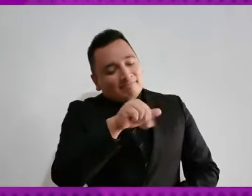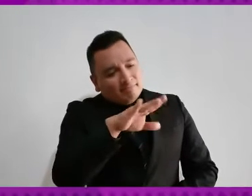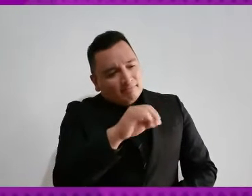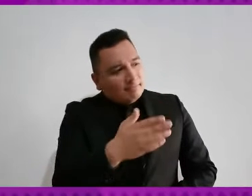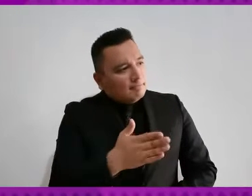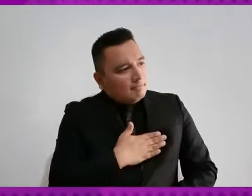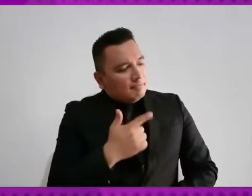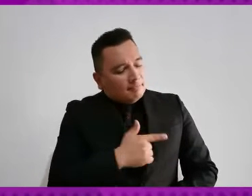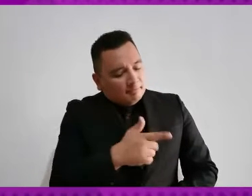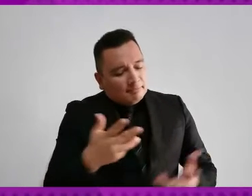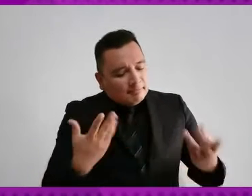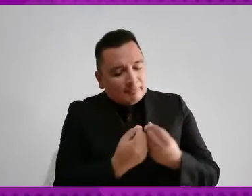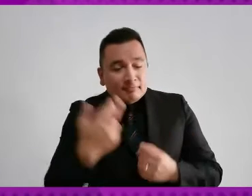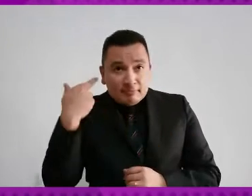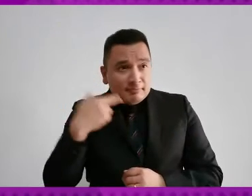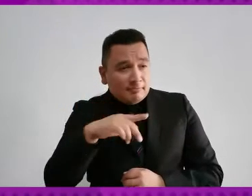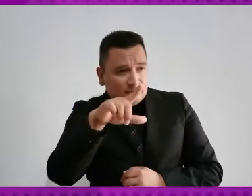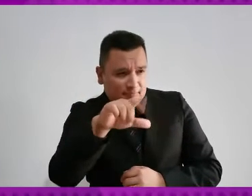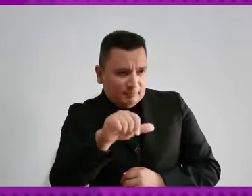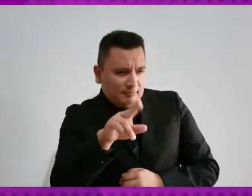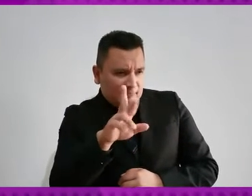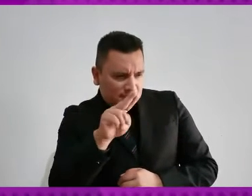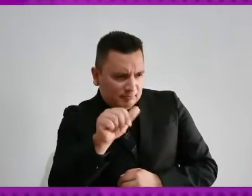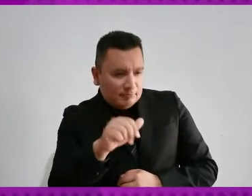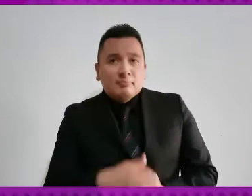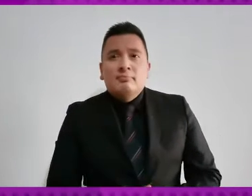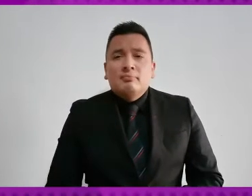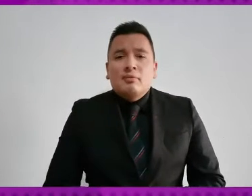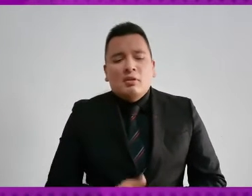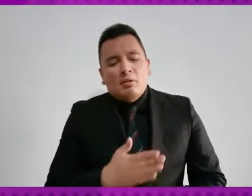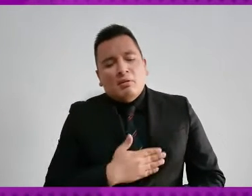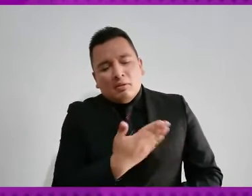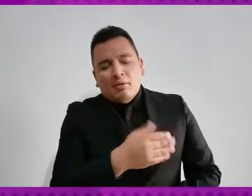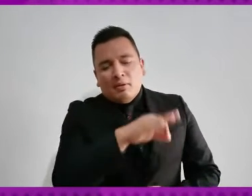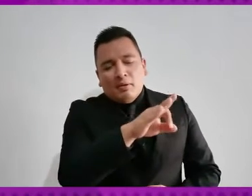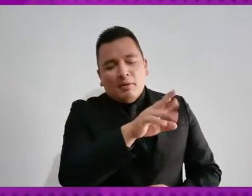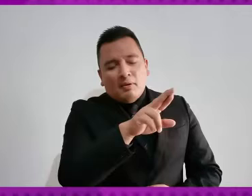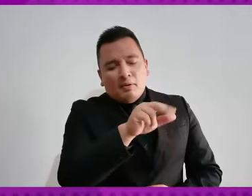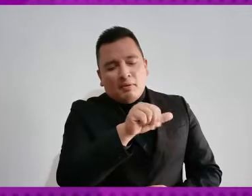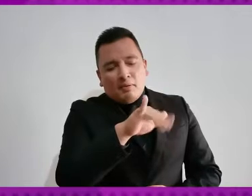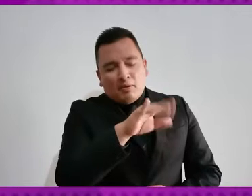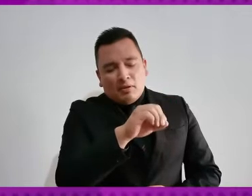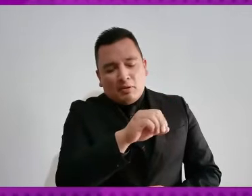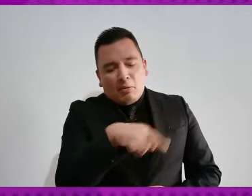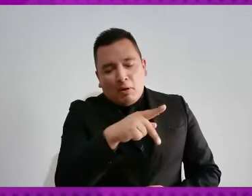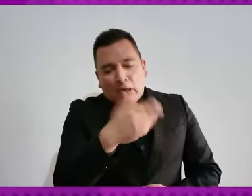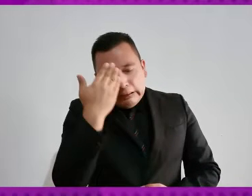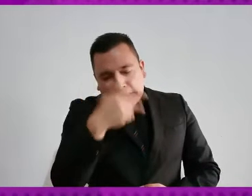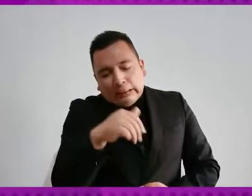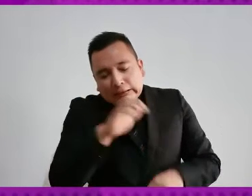un gusto estar con ustedes en el programa. Desde luego, te digo Francisco, pero sé que para los amigos eres